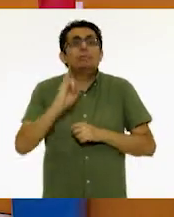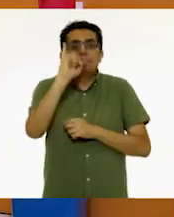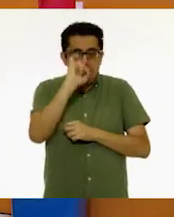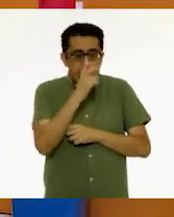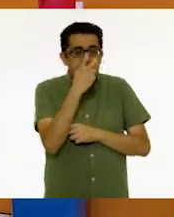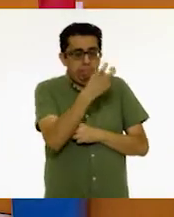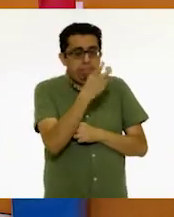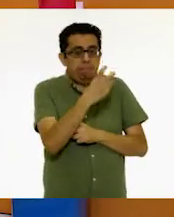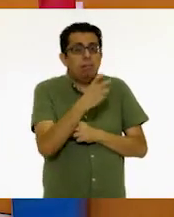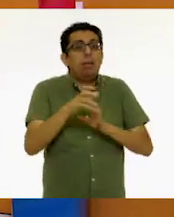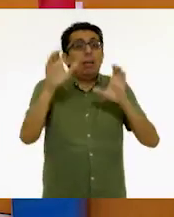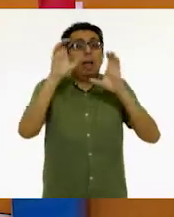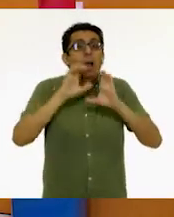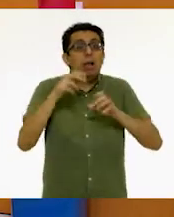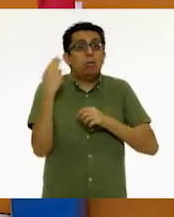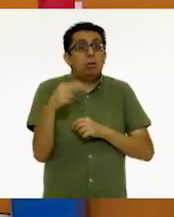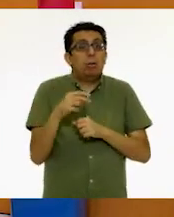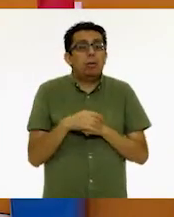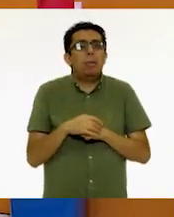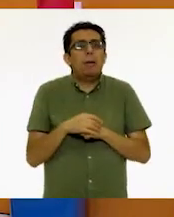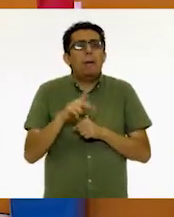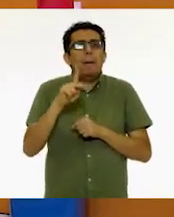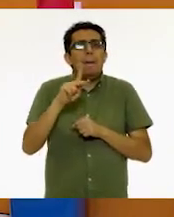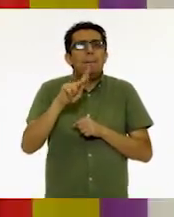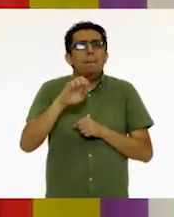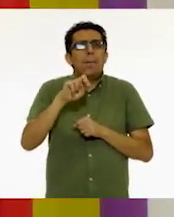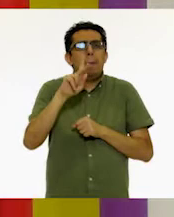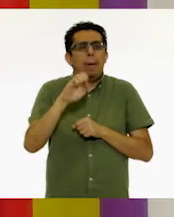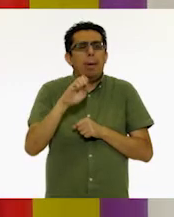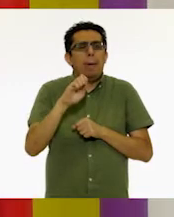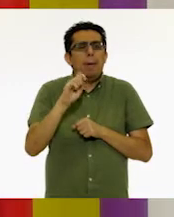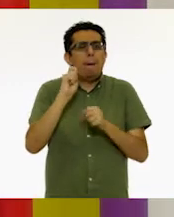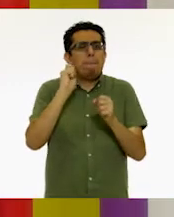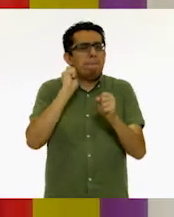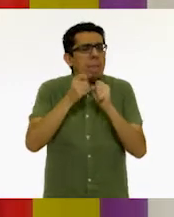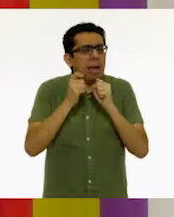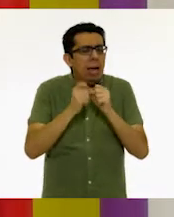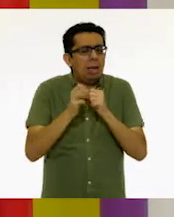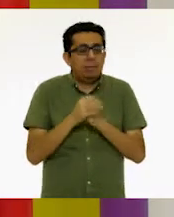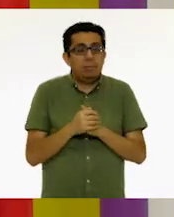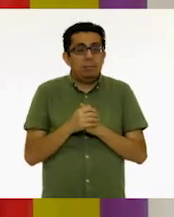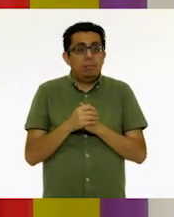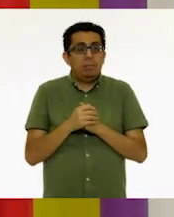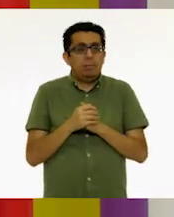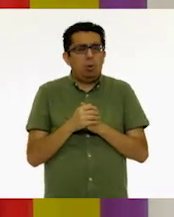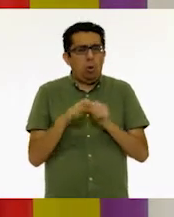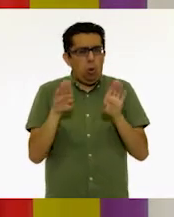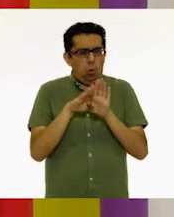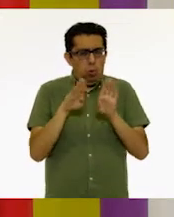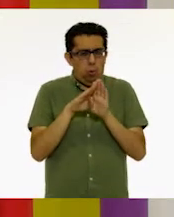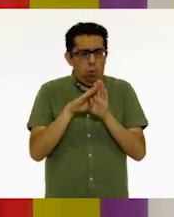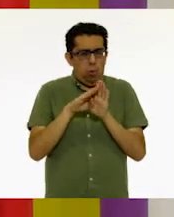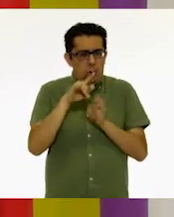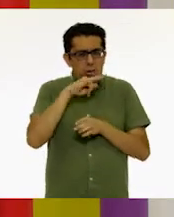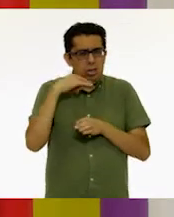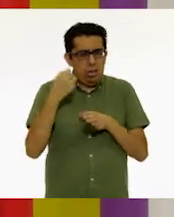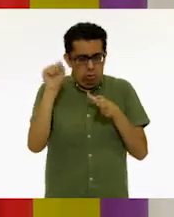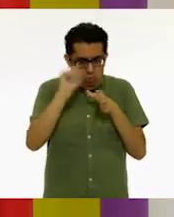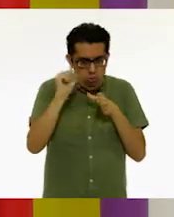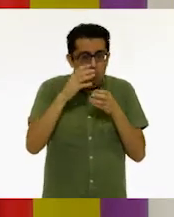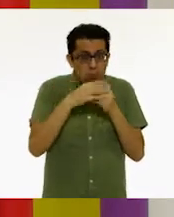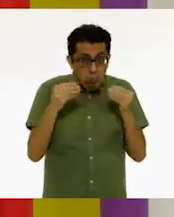perfectamente. La canción se llama Pepe Pica. ¿Pepe Pica? Como el chilito piquín que le ponen a la frutita